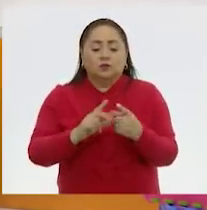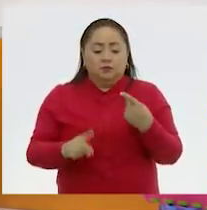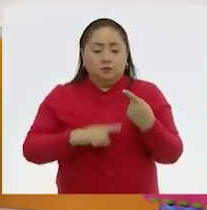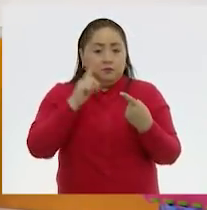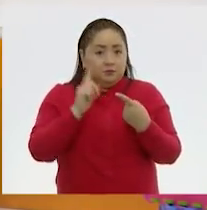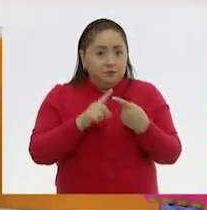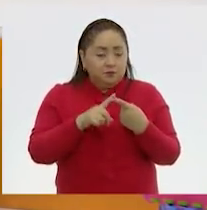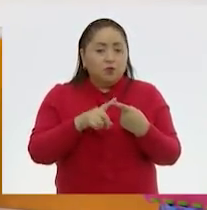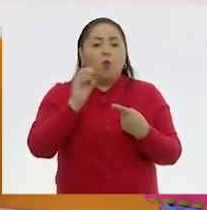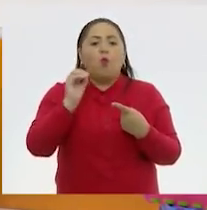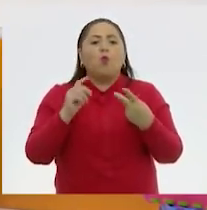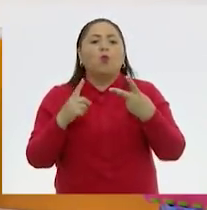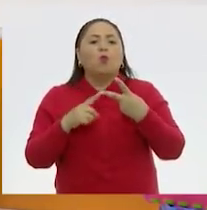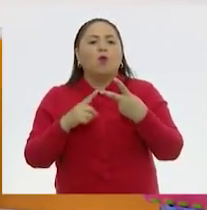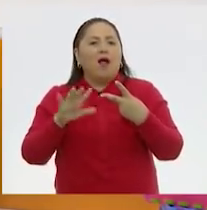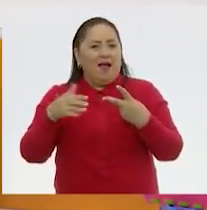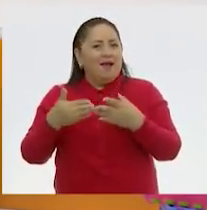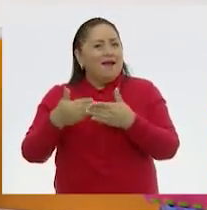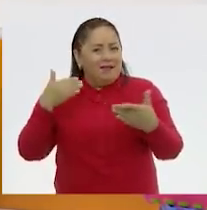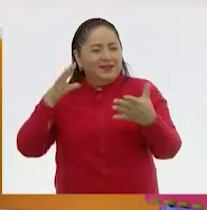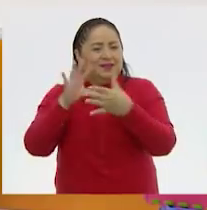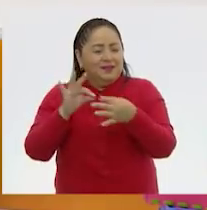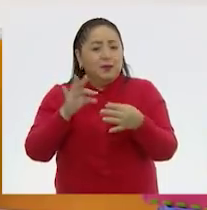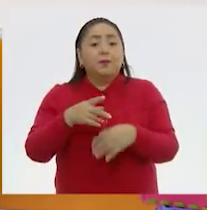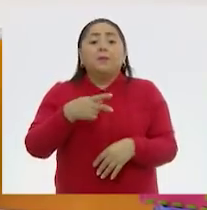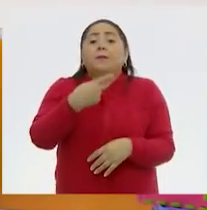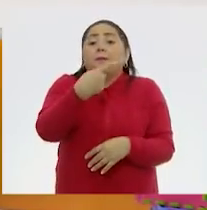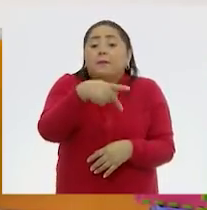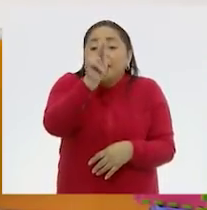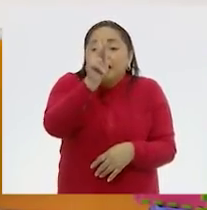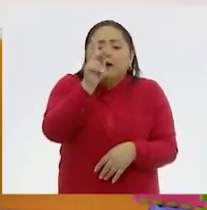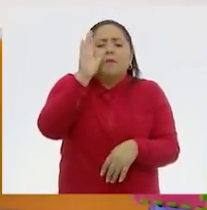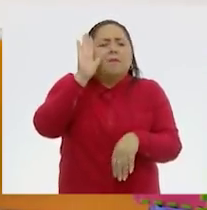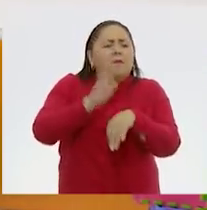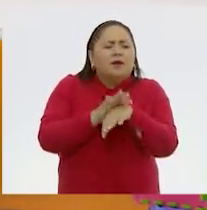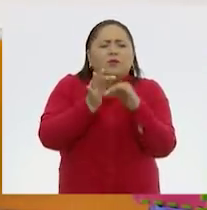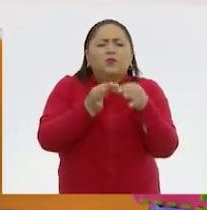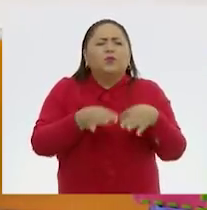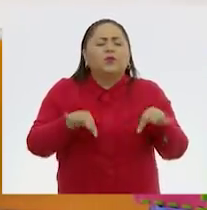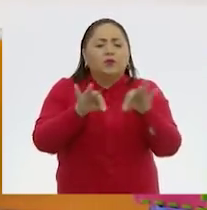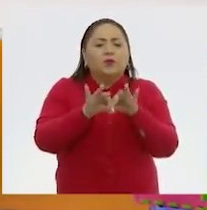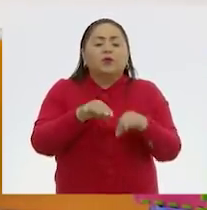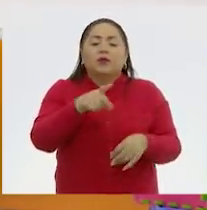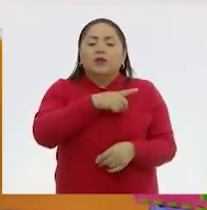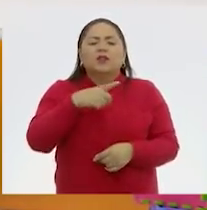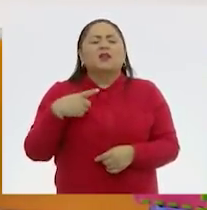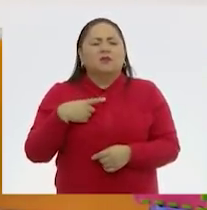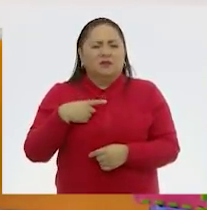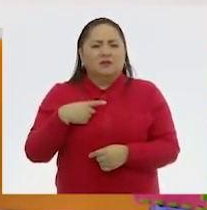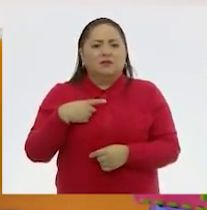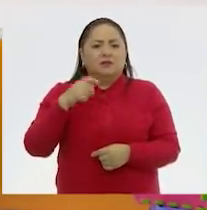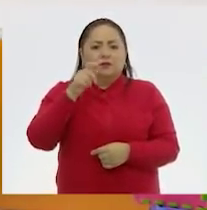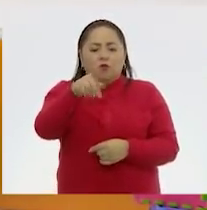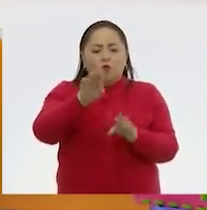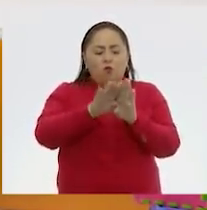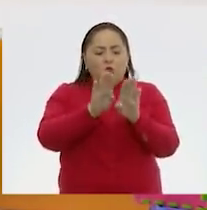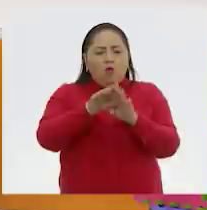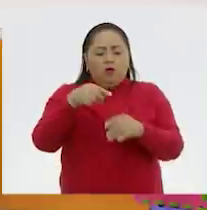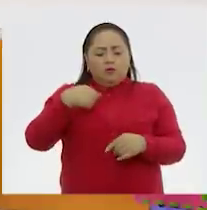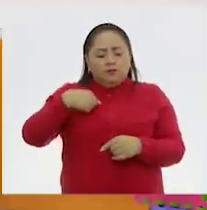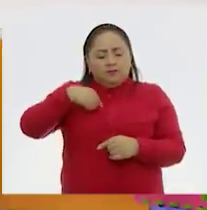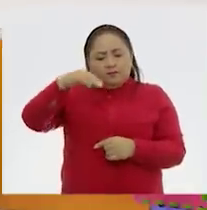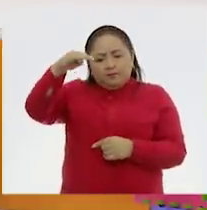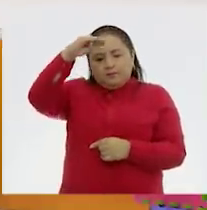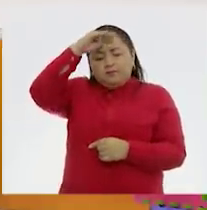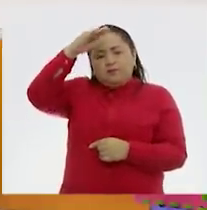primera o la segunda. Pero lo más importante aquí, porque eso tiene que ver con la forma en que yo